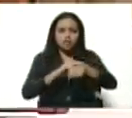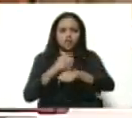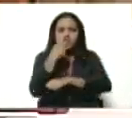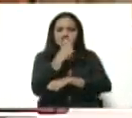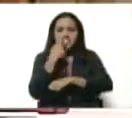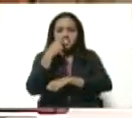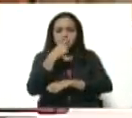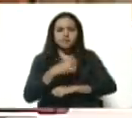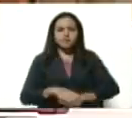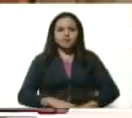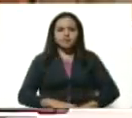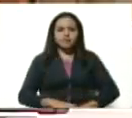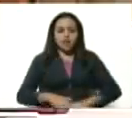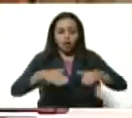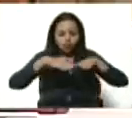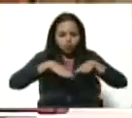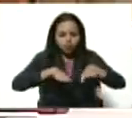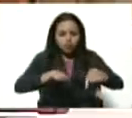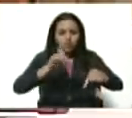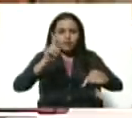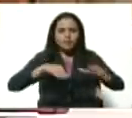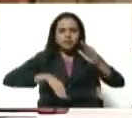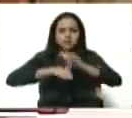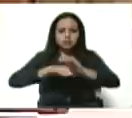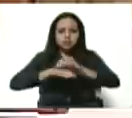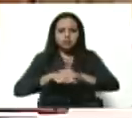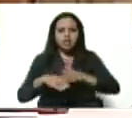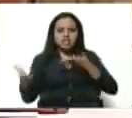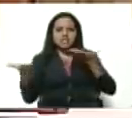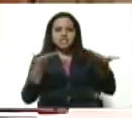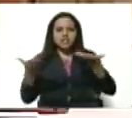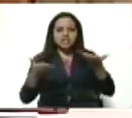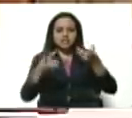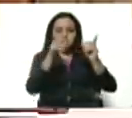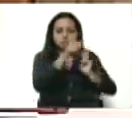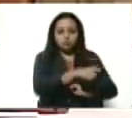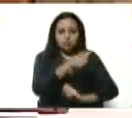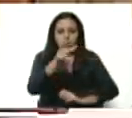industria textil y del calzado servicios personalizados